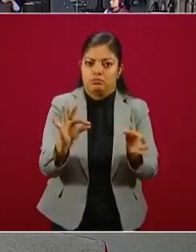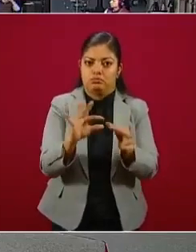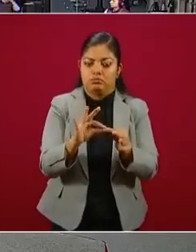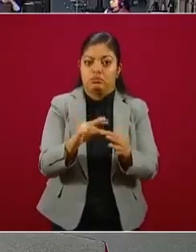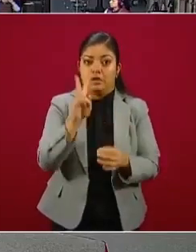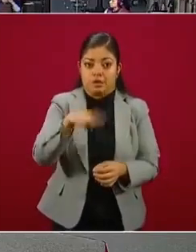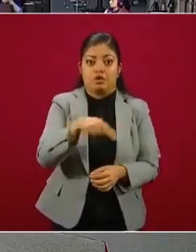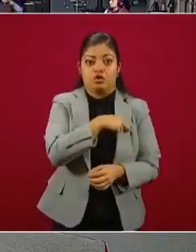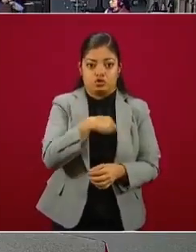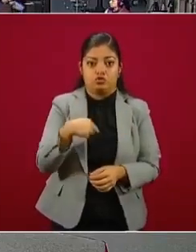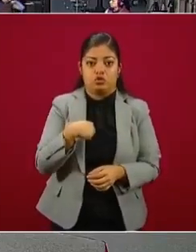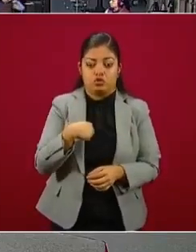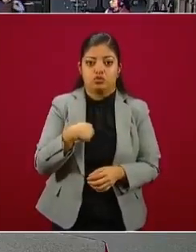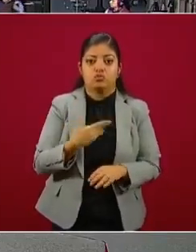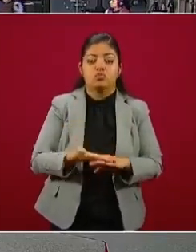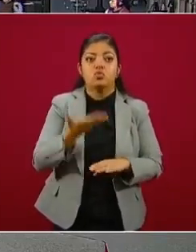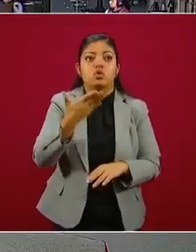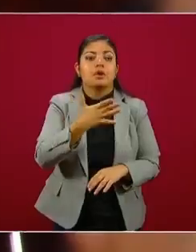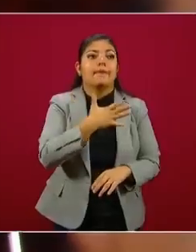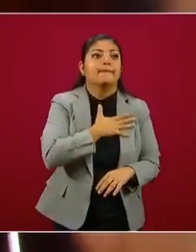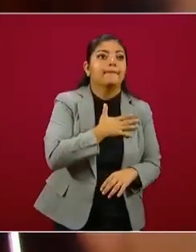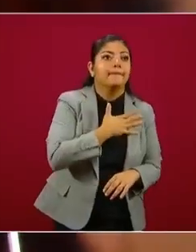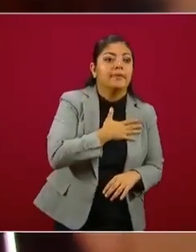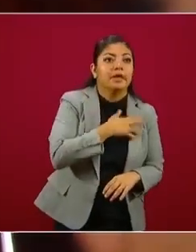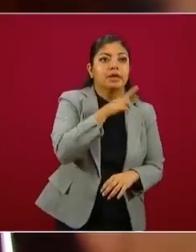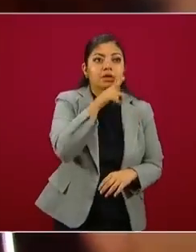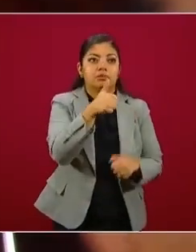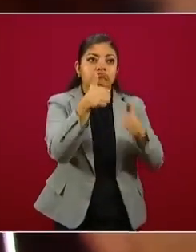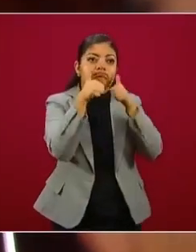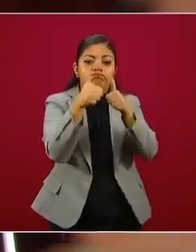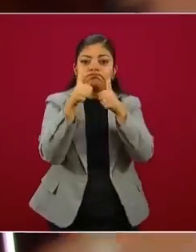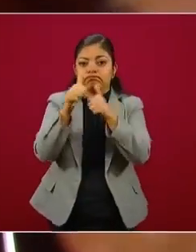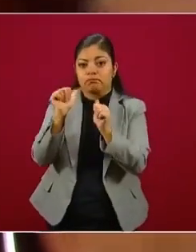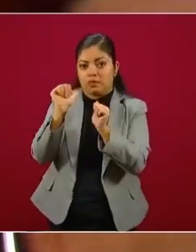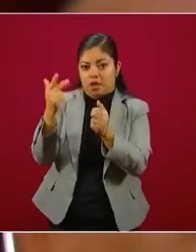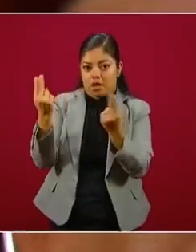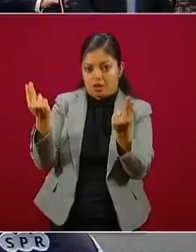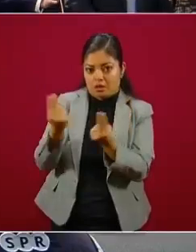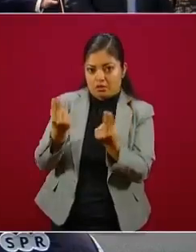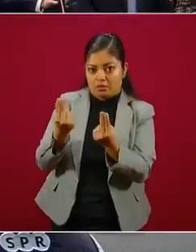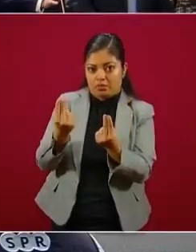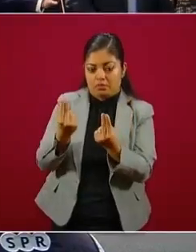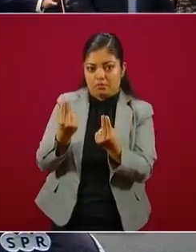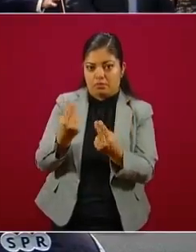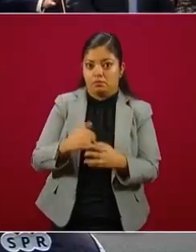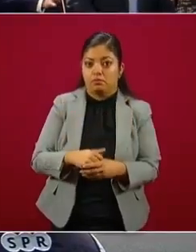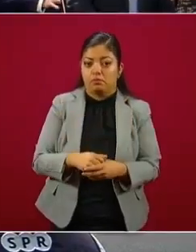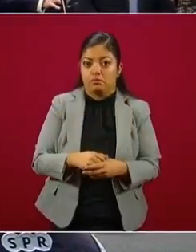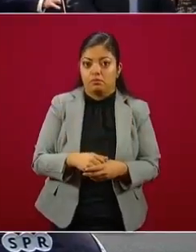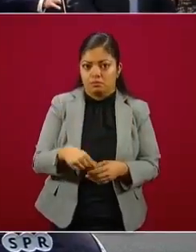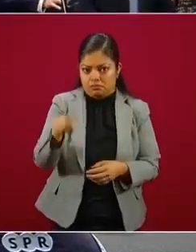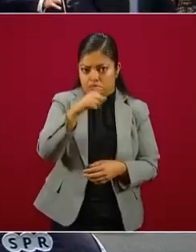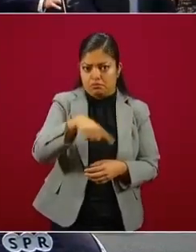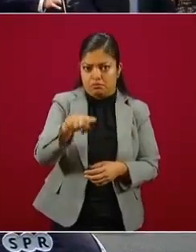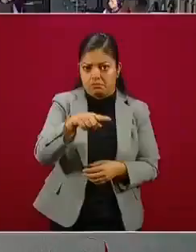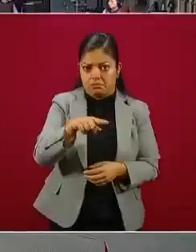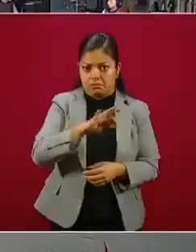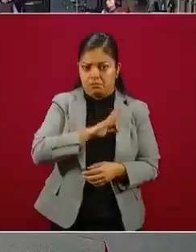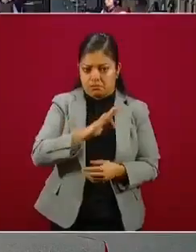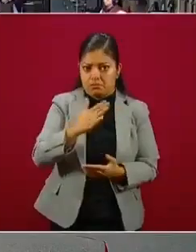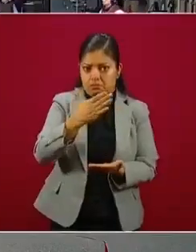muy pendientes, muy atentos. Si les parece, ya lo dejamos hasta